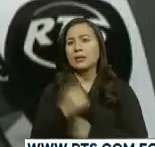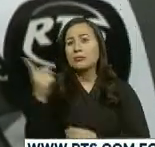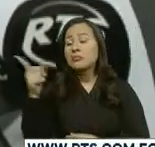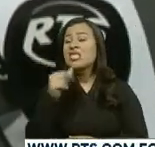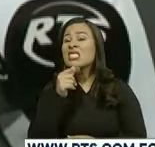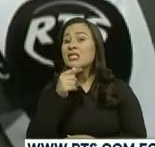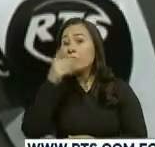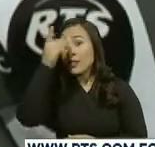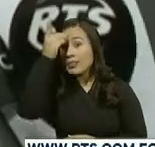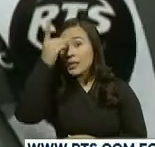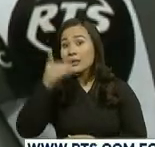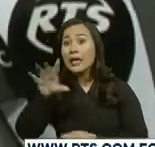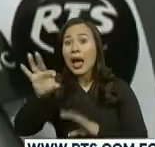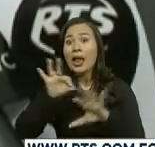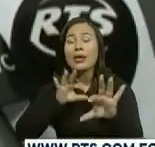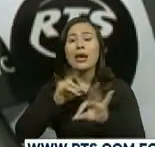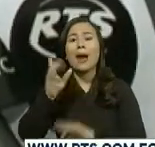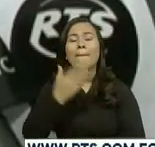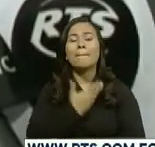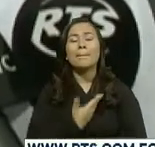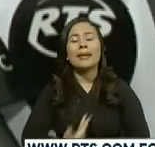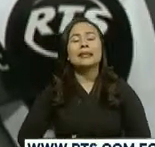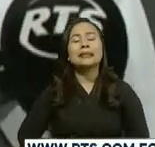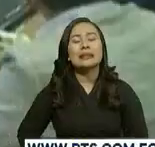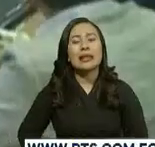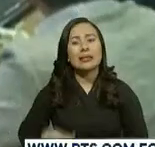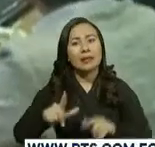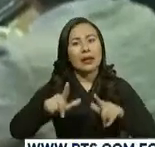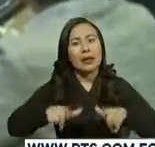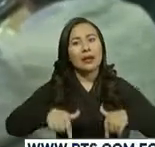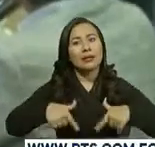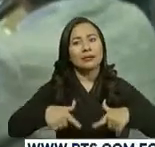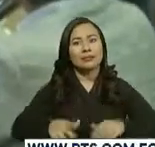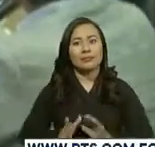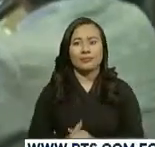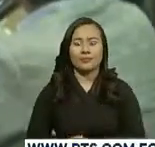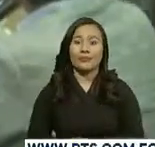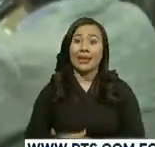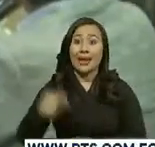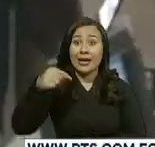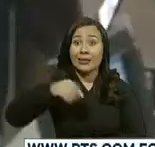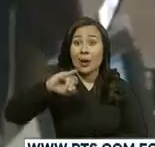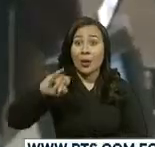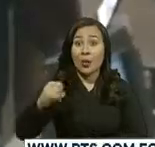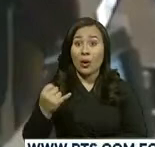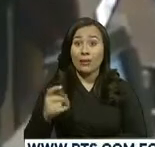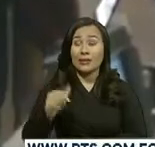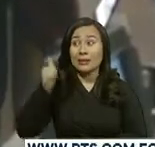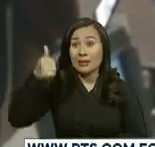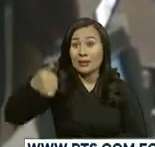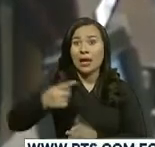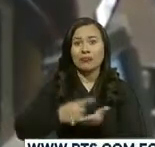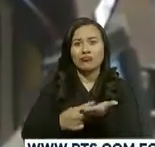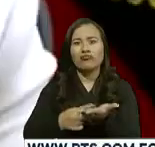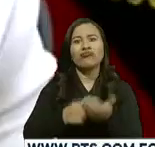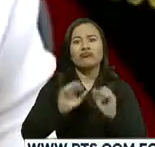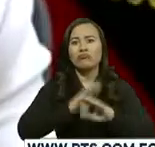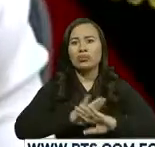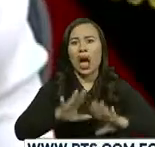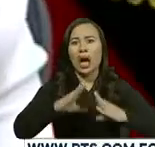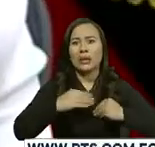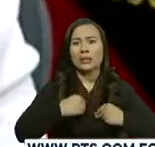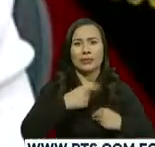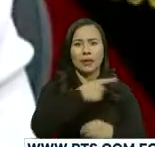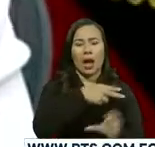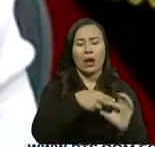República quien escoja cuál sería la terna que vaya a la Asamblea Nacional. En todo caso, este jueves la Asamblea aceptará la renuncia entregada por María Alejandra